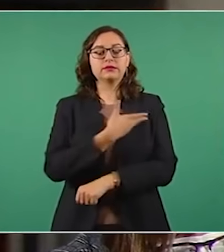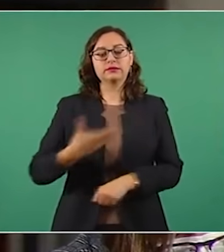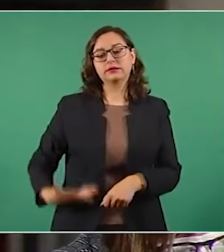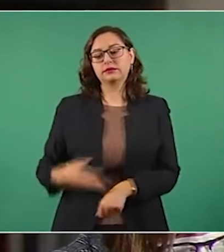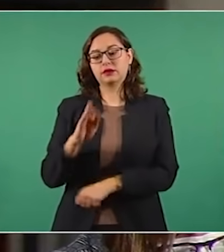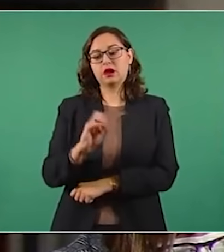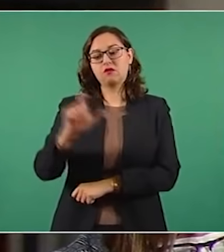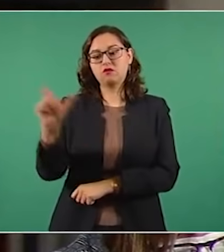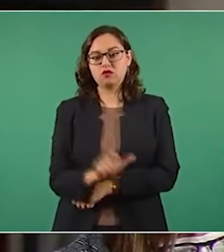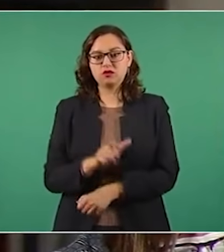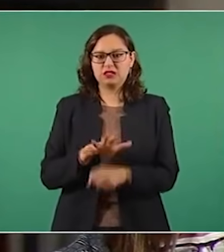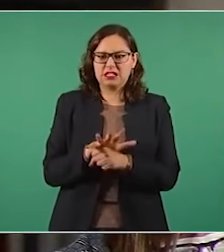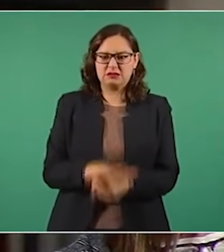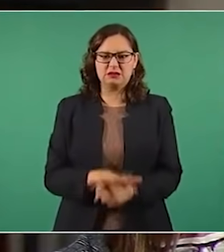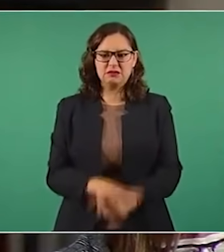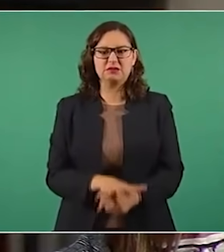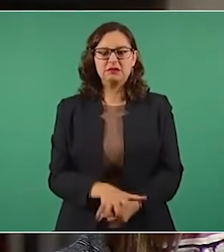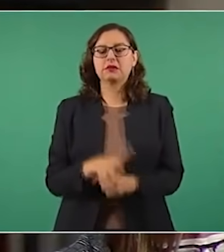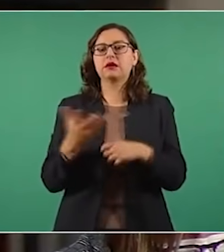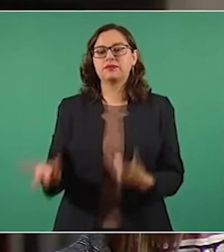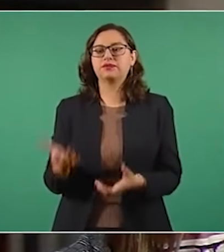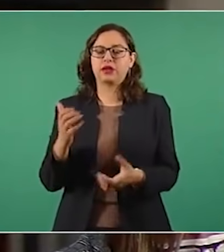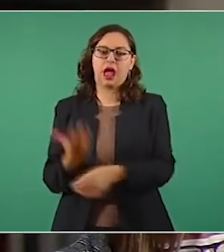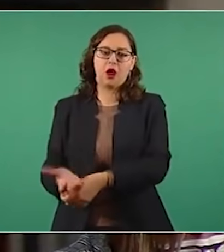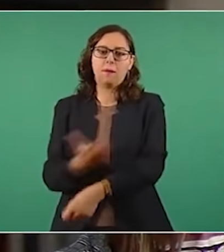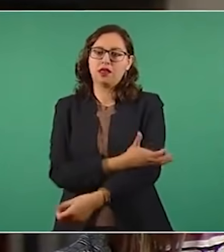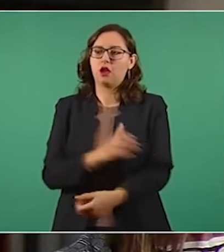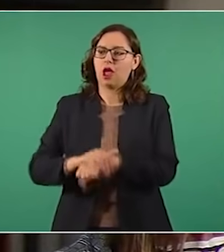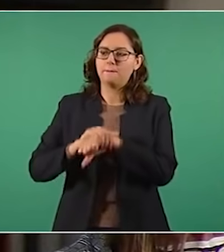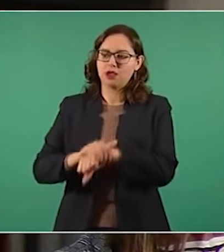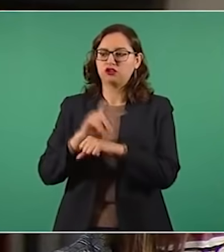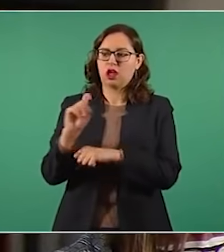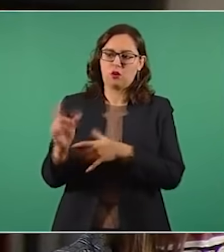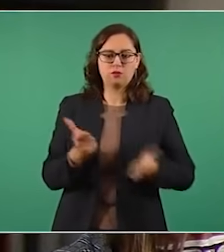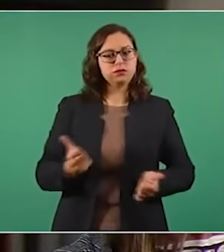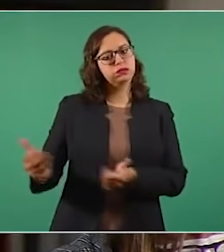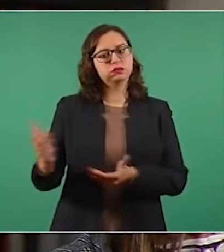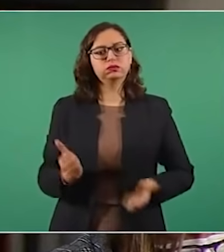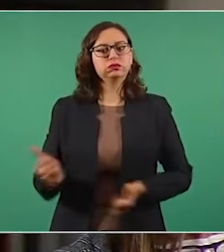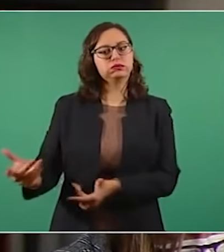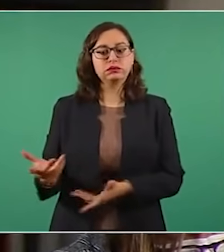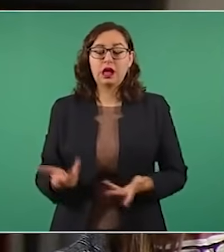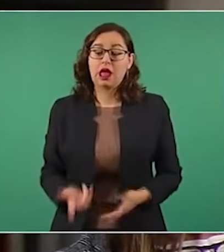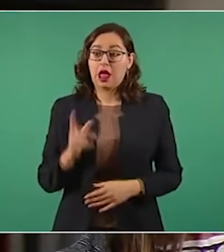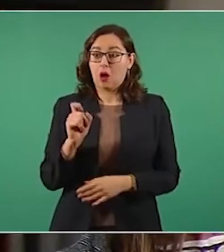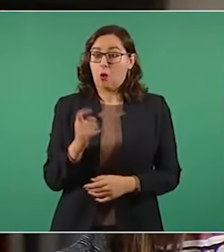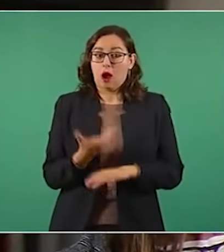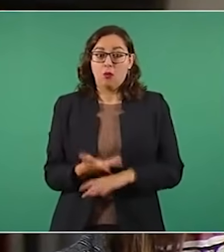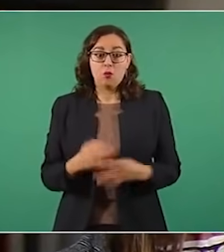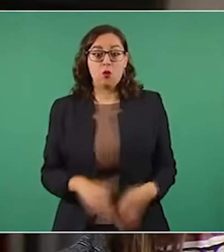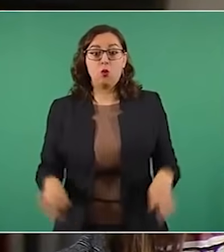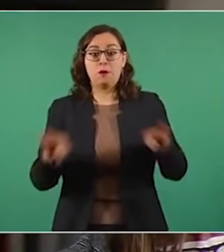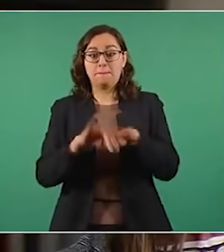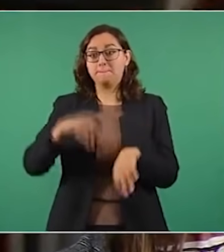buscaban abastecer de agua pues a sus cuates. El agua es un recurso básico y esencial para la vida, donde la